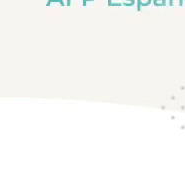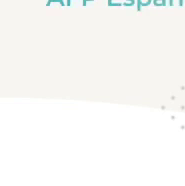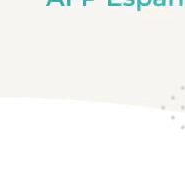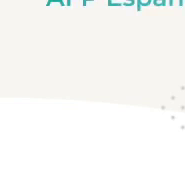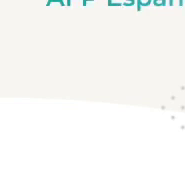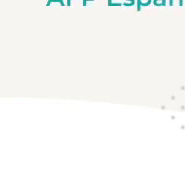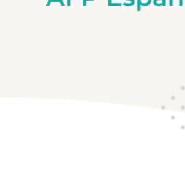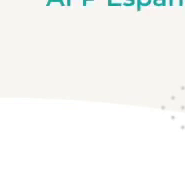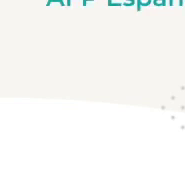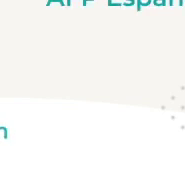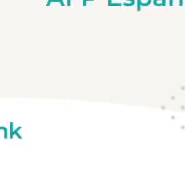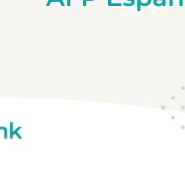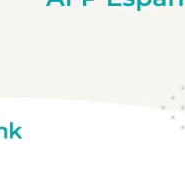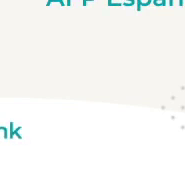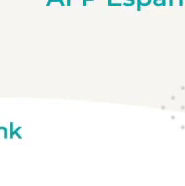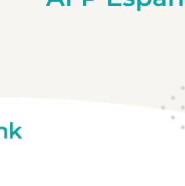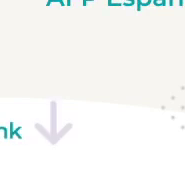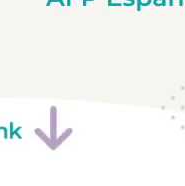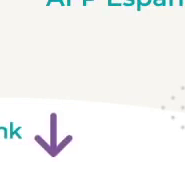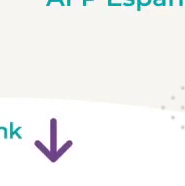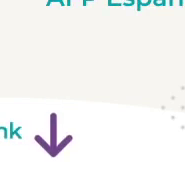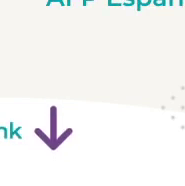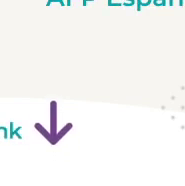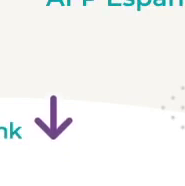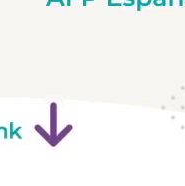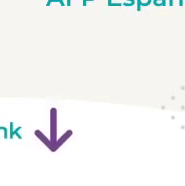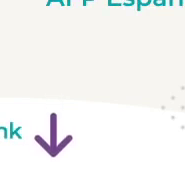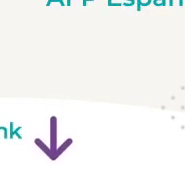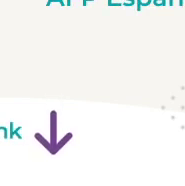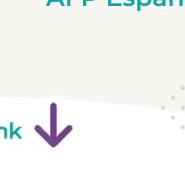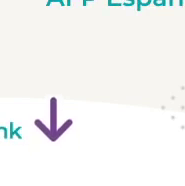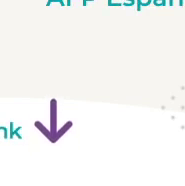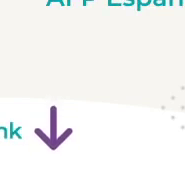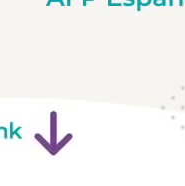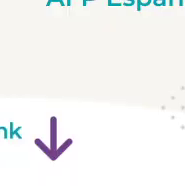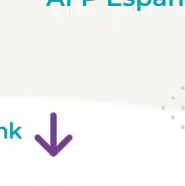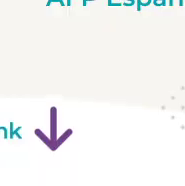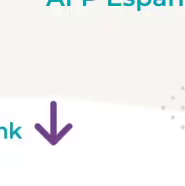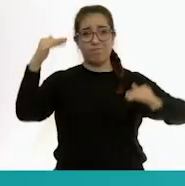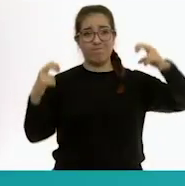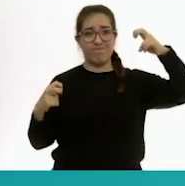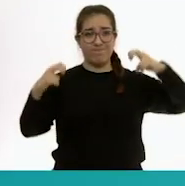Para ver este video, encuentra el link aquí abajo en la descripción.